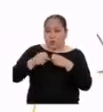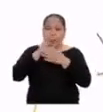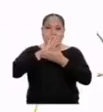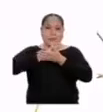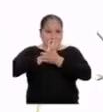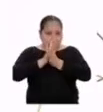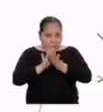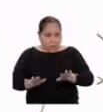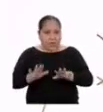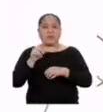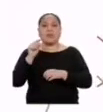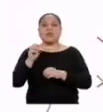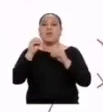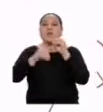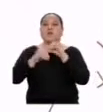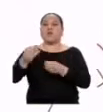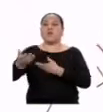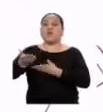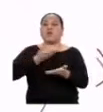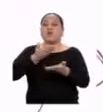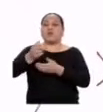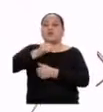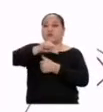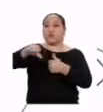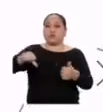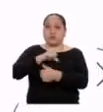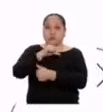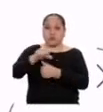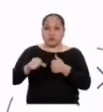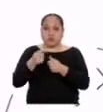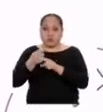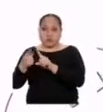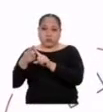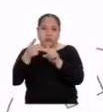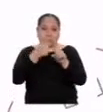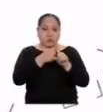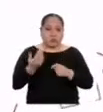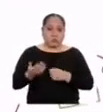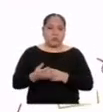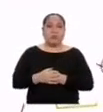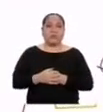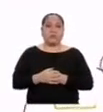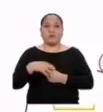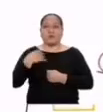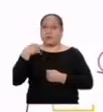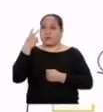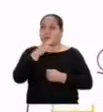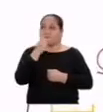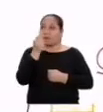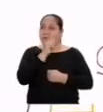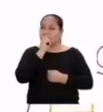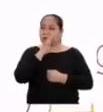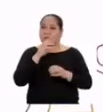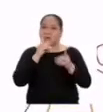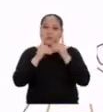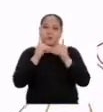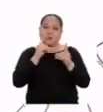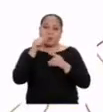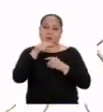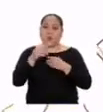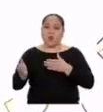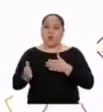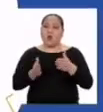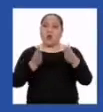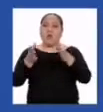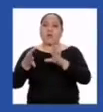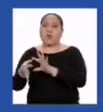establecimiento de una convivencia construida por las diferencias. Veo que menciona el diálogo como un camino